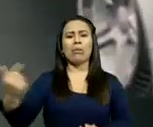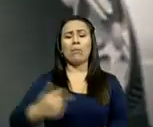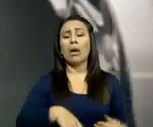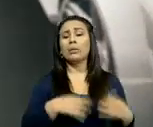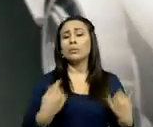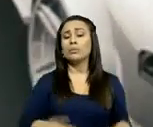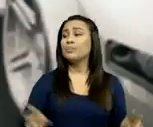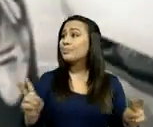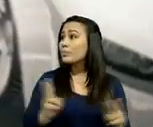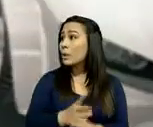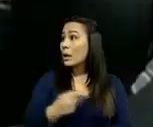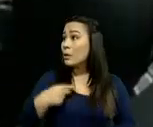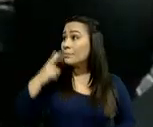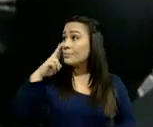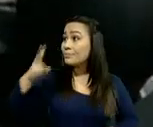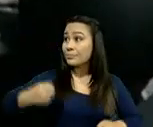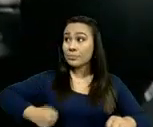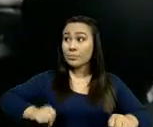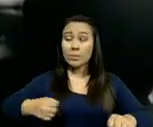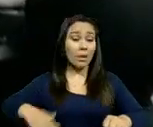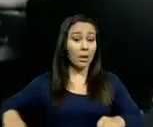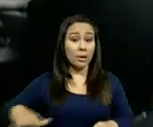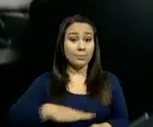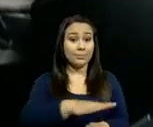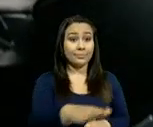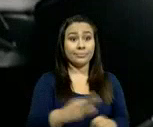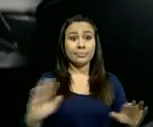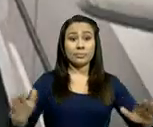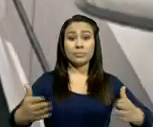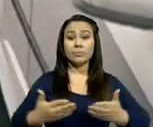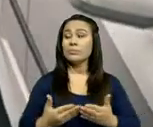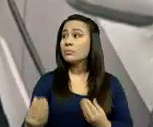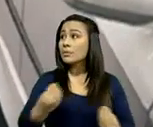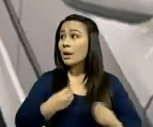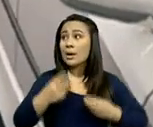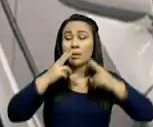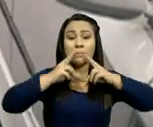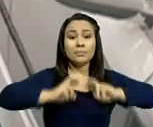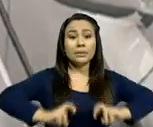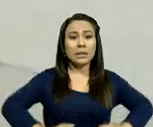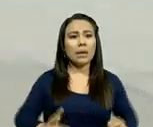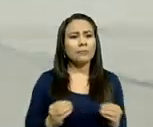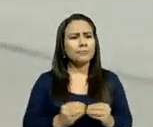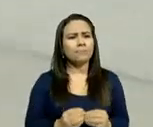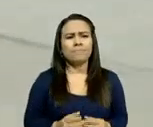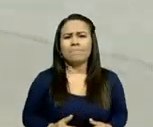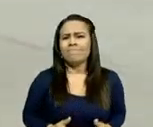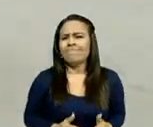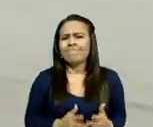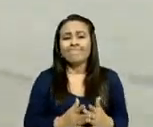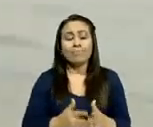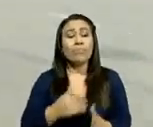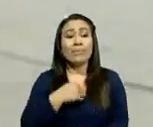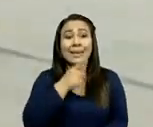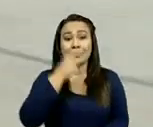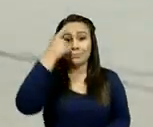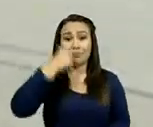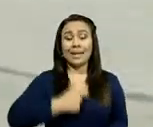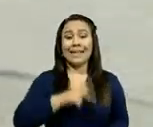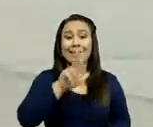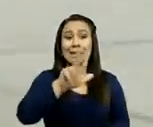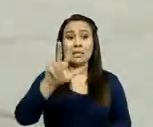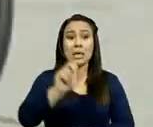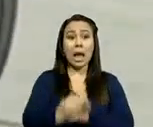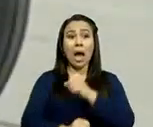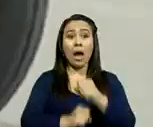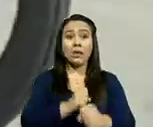auto blanco y una motocicleta. Le cerraron el paso y de inmediato empezaron a disparar. Edgar C., de 33 años, y el pequeño